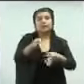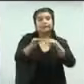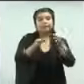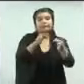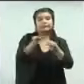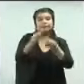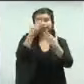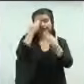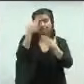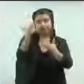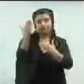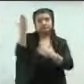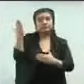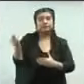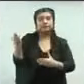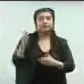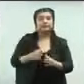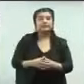Le agradecería bastante, presidente.